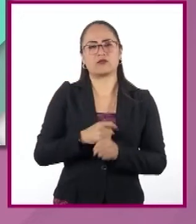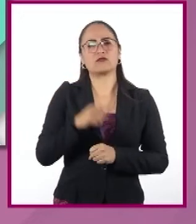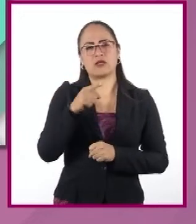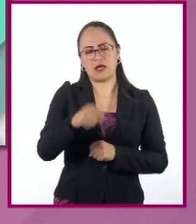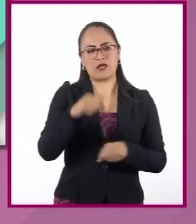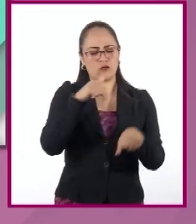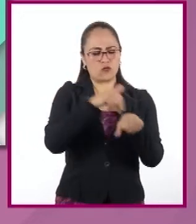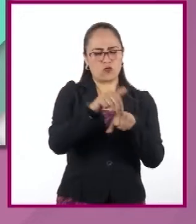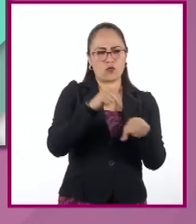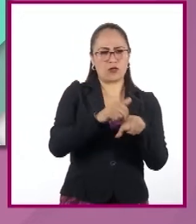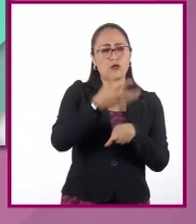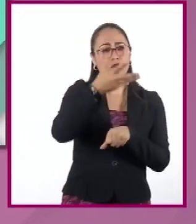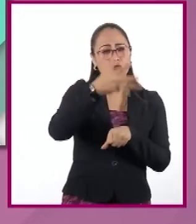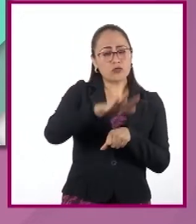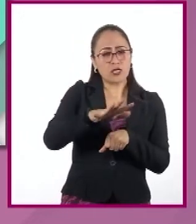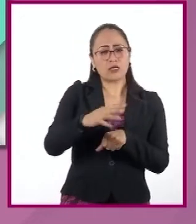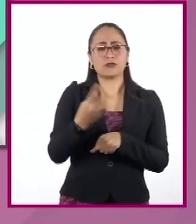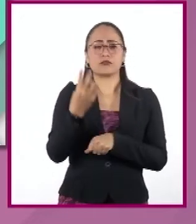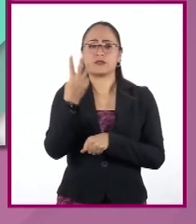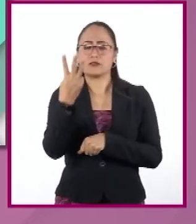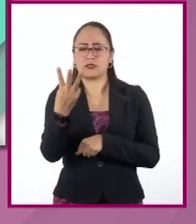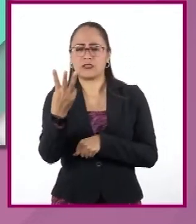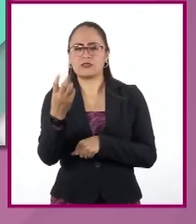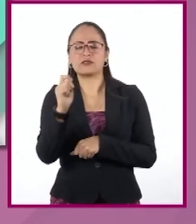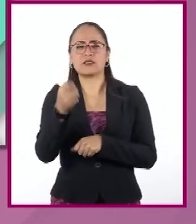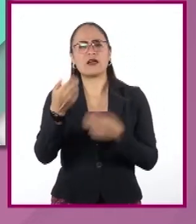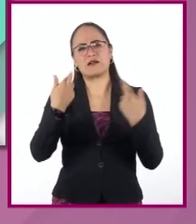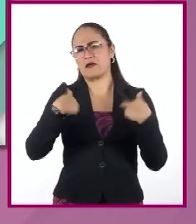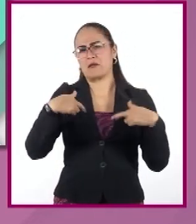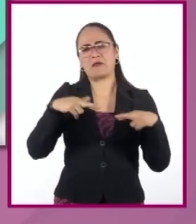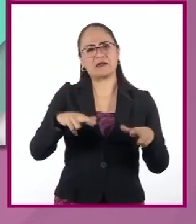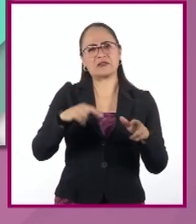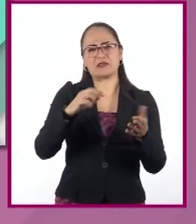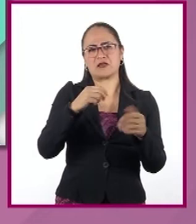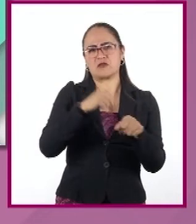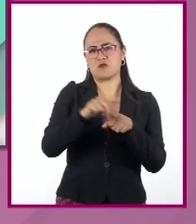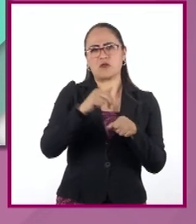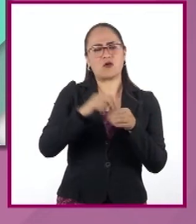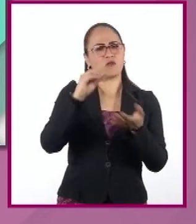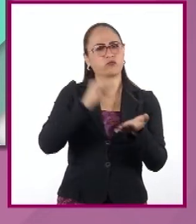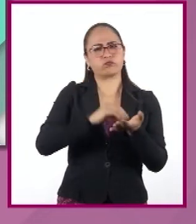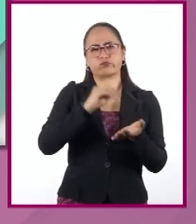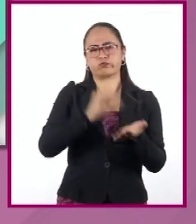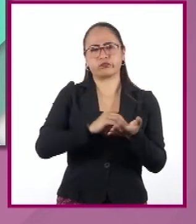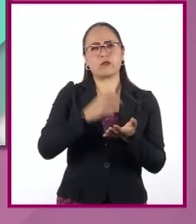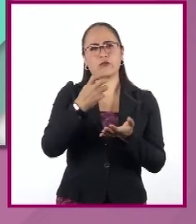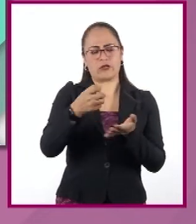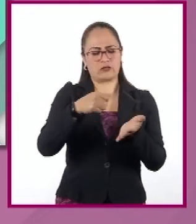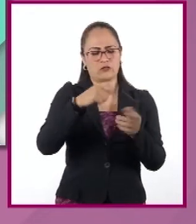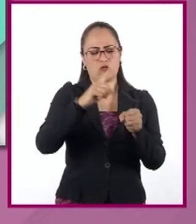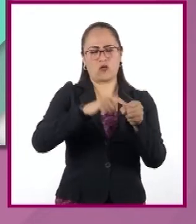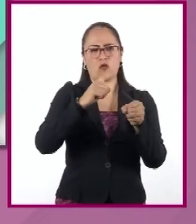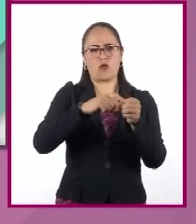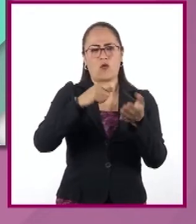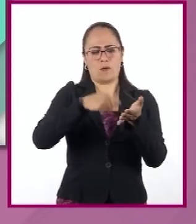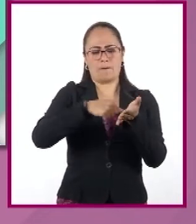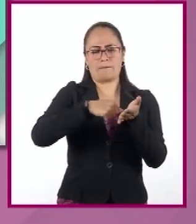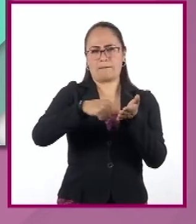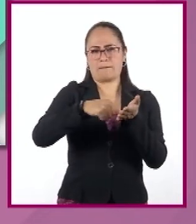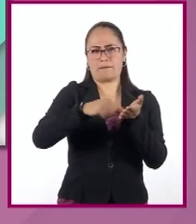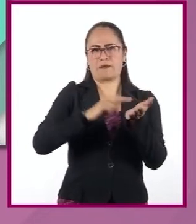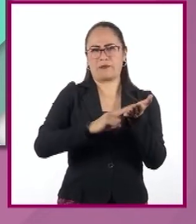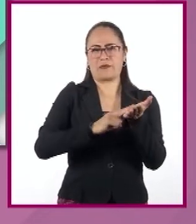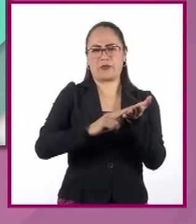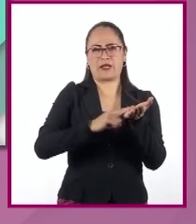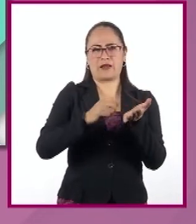números 10 y 3 representan una constante, por lo cual se subrayan de color verde.